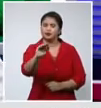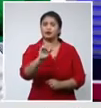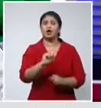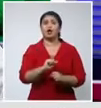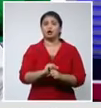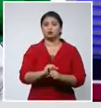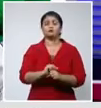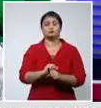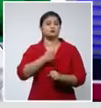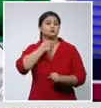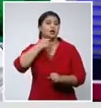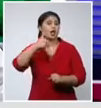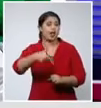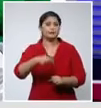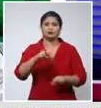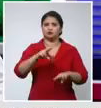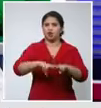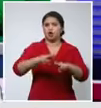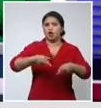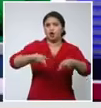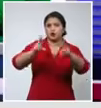turistas, para los cubanos